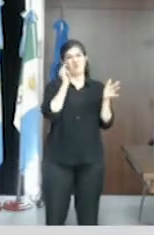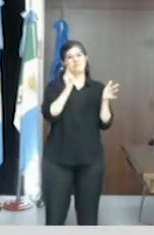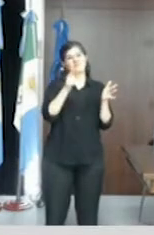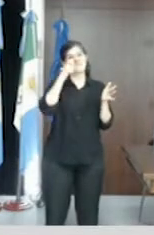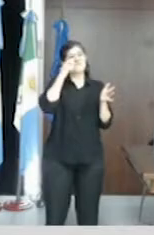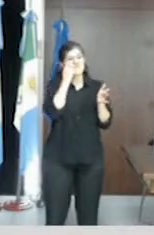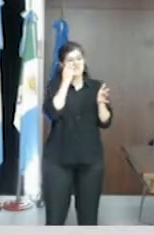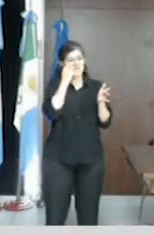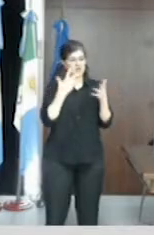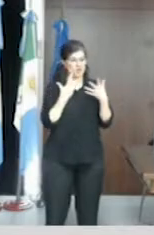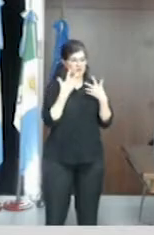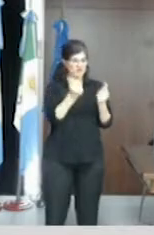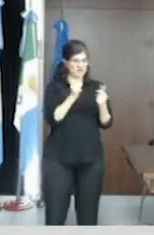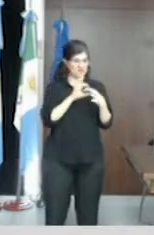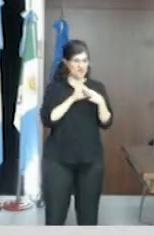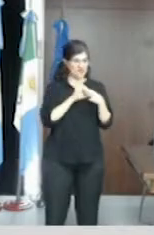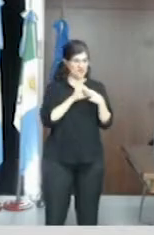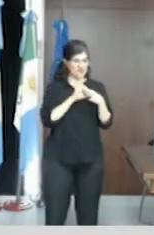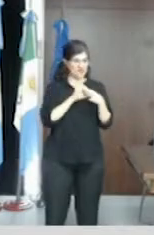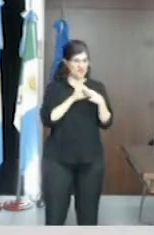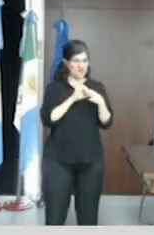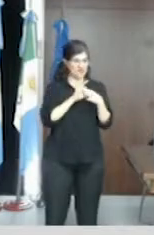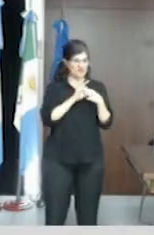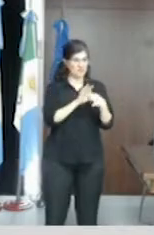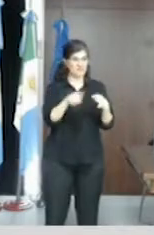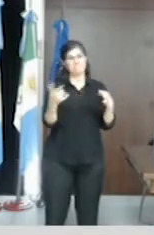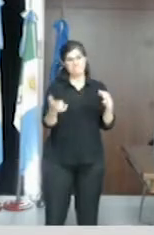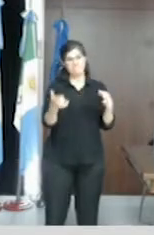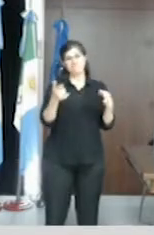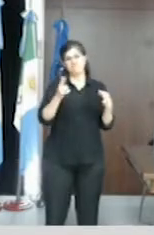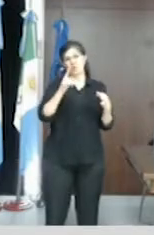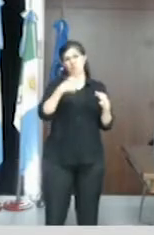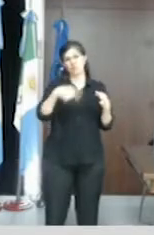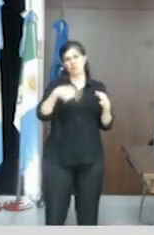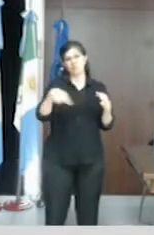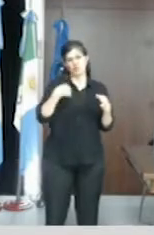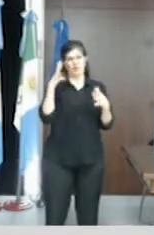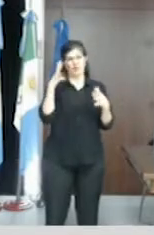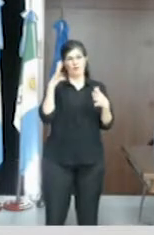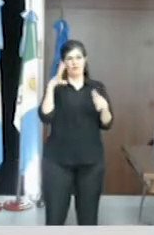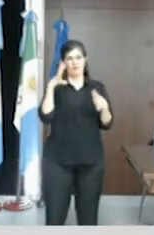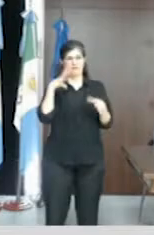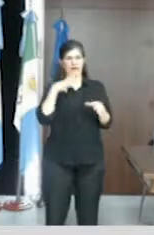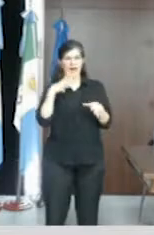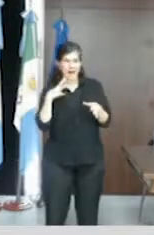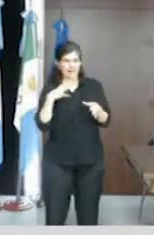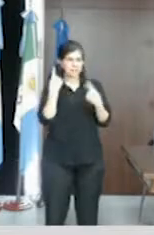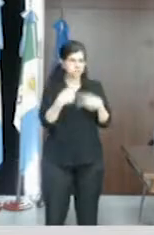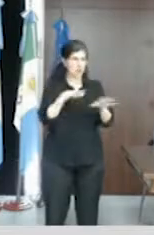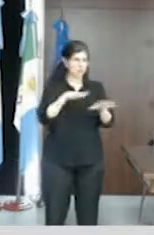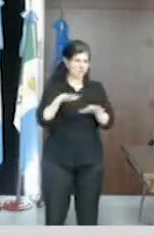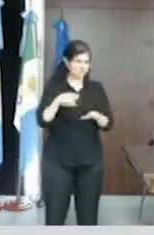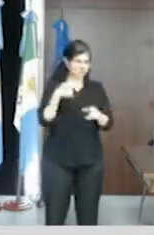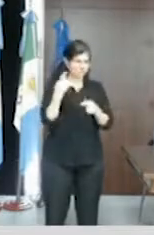años, terminaría en el 30, tenemos mucho para hacer. Pero una de las primeras áreas plantea